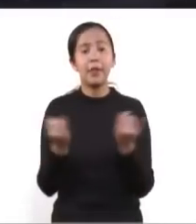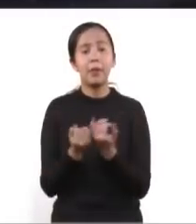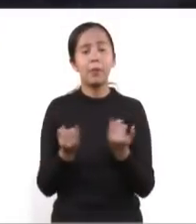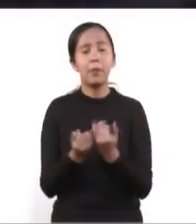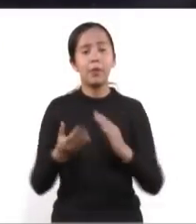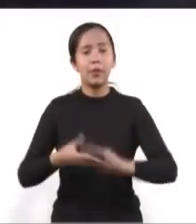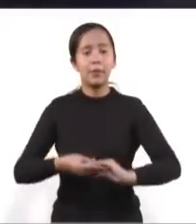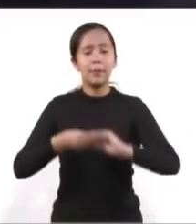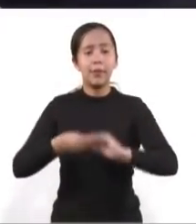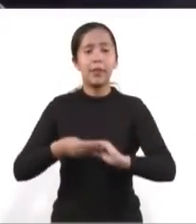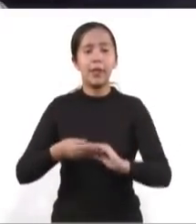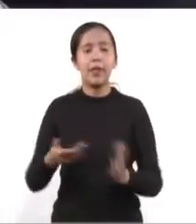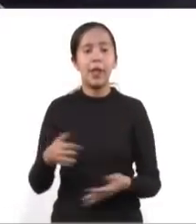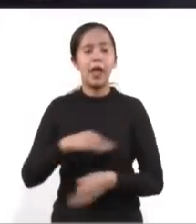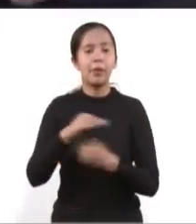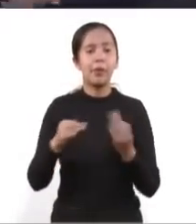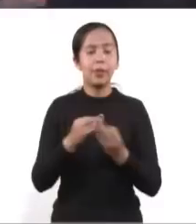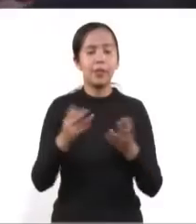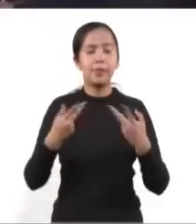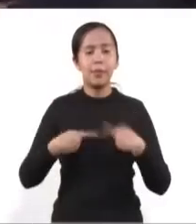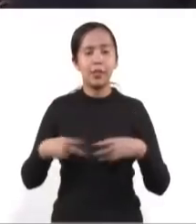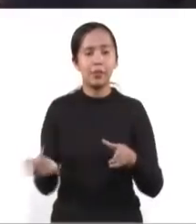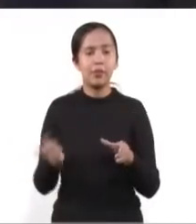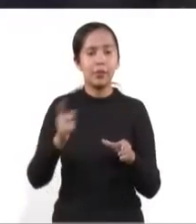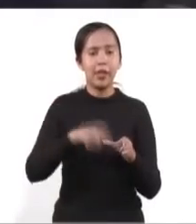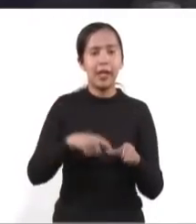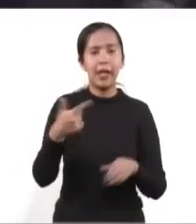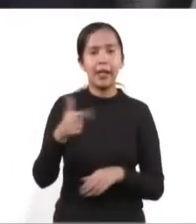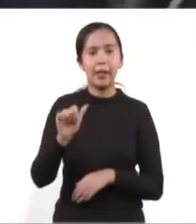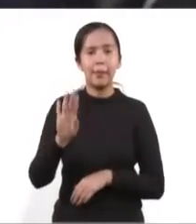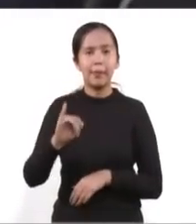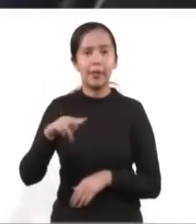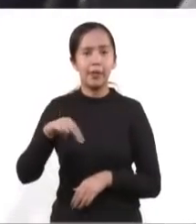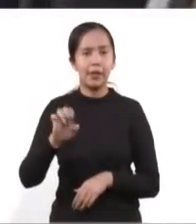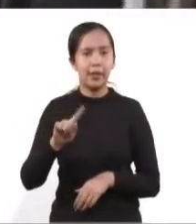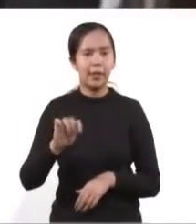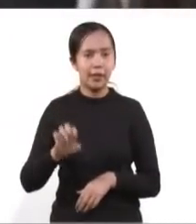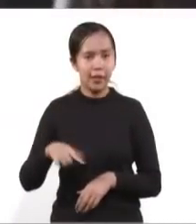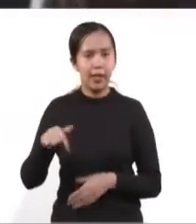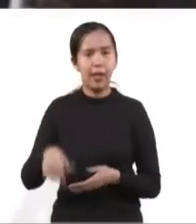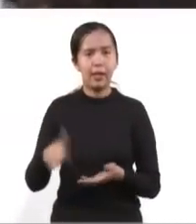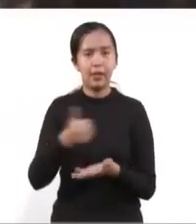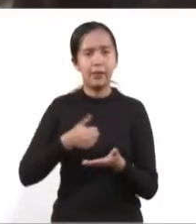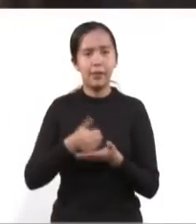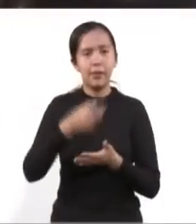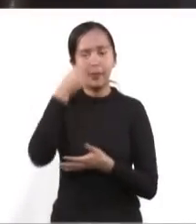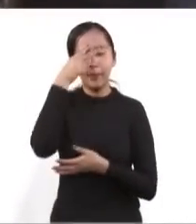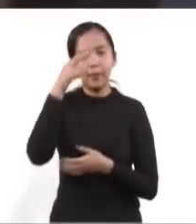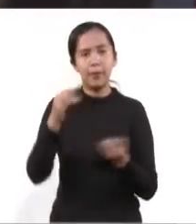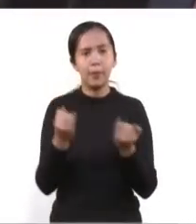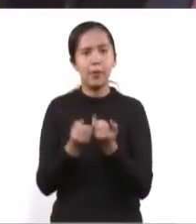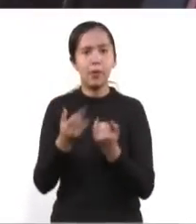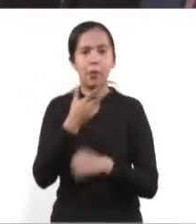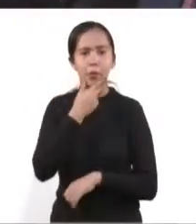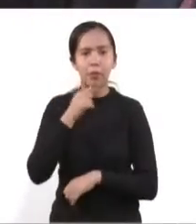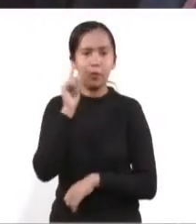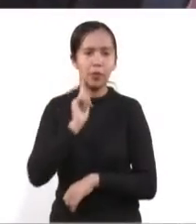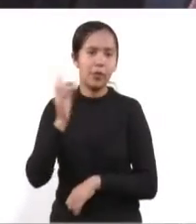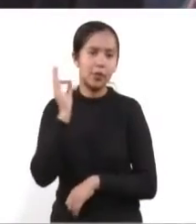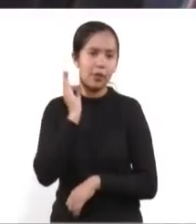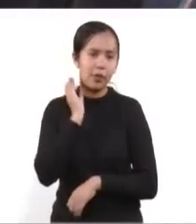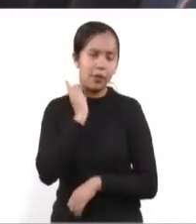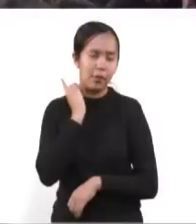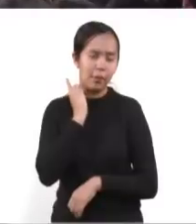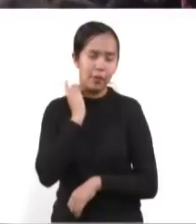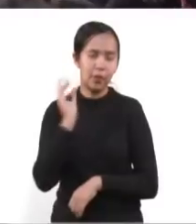Saludamos la presencia de las y los integrantes del Gabinete Legal y Ampliado del Gobierno de la Ciudad de México, las diputadas y diputados federales